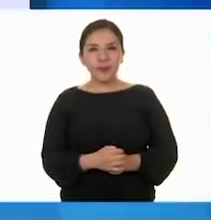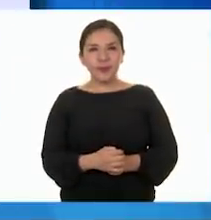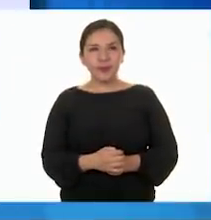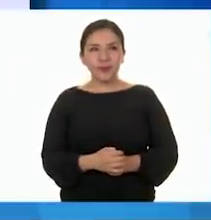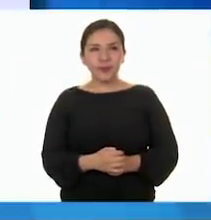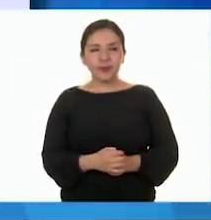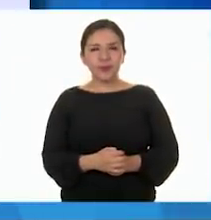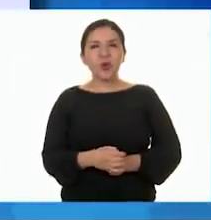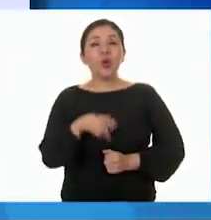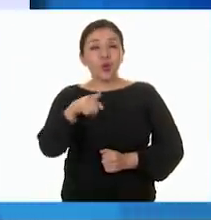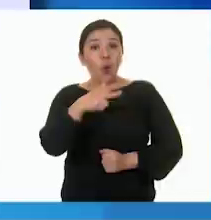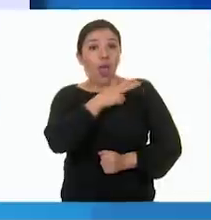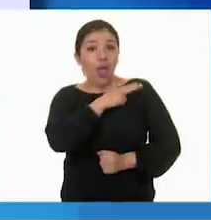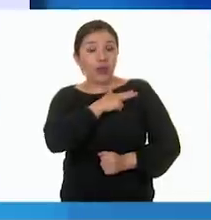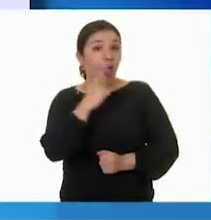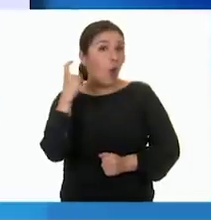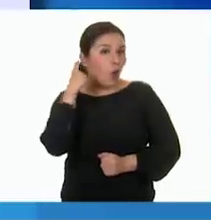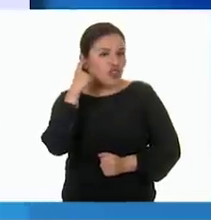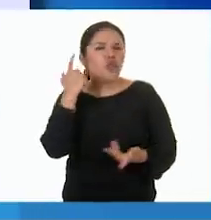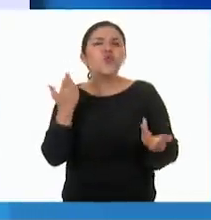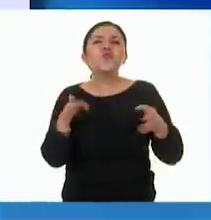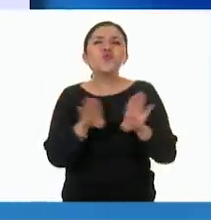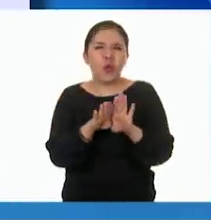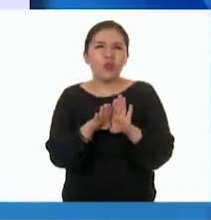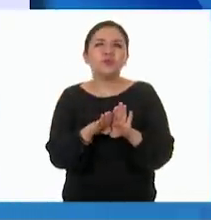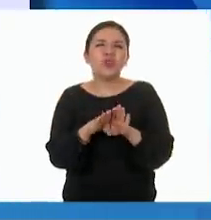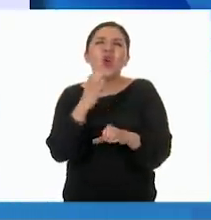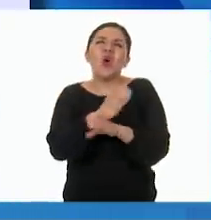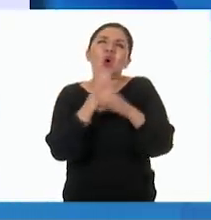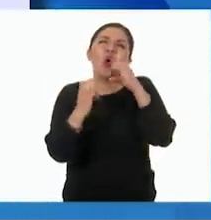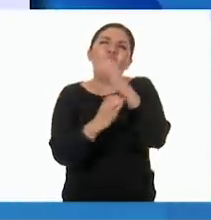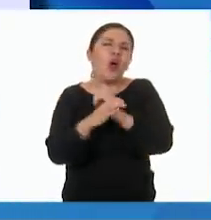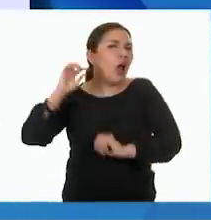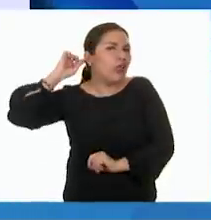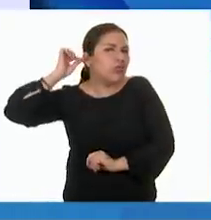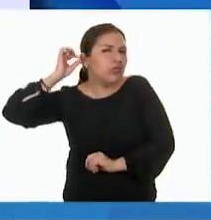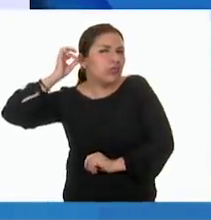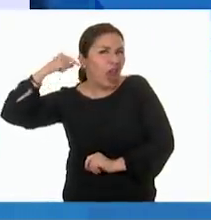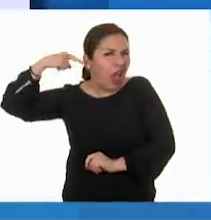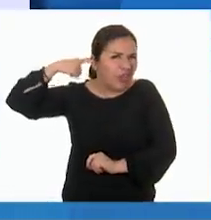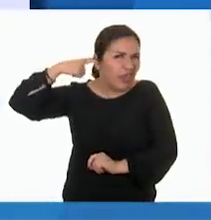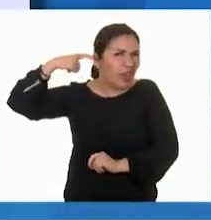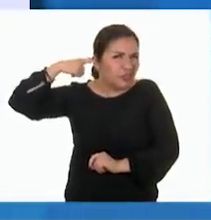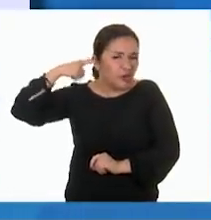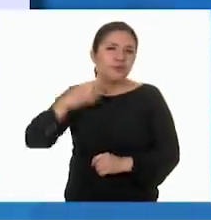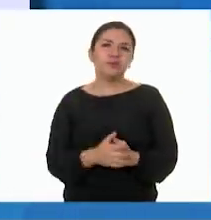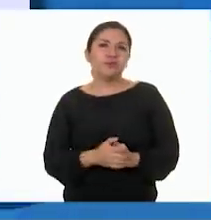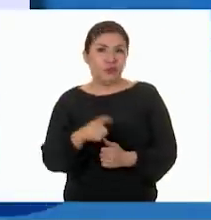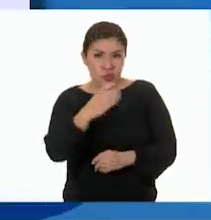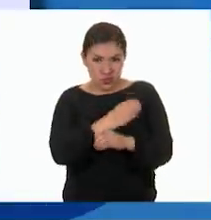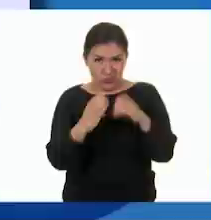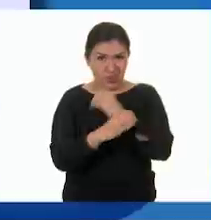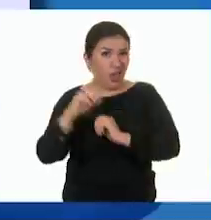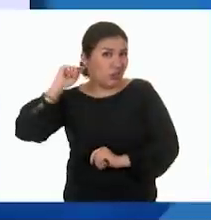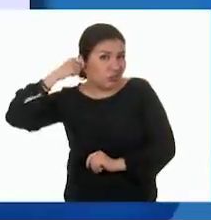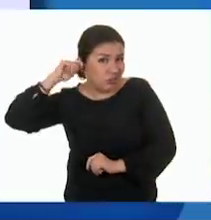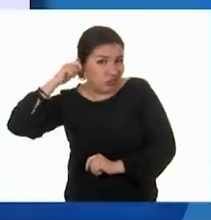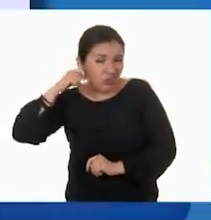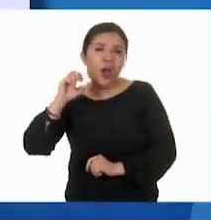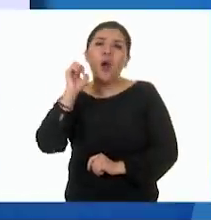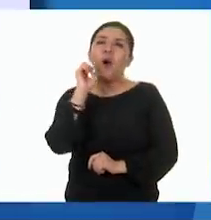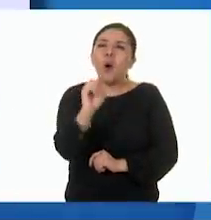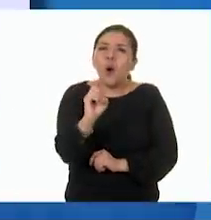Formas de lesionar al oído. Introducción de objetos en el oído. evitar introducir objetos como los